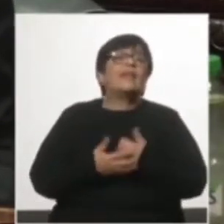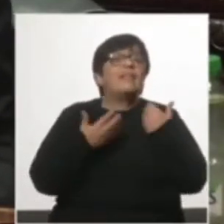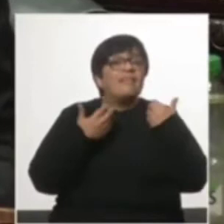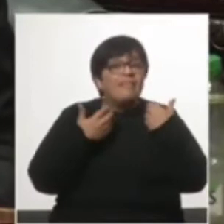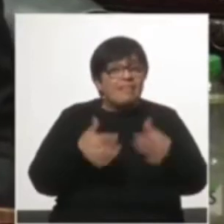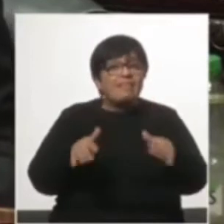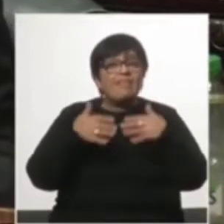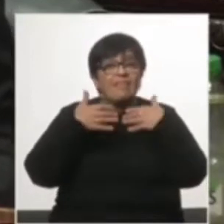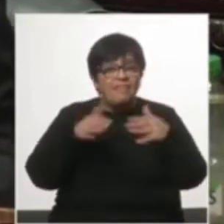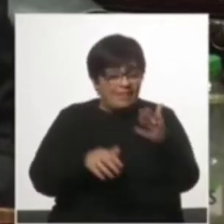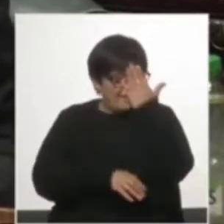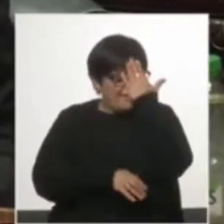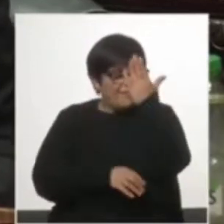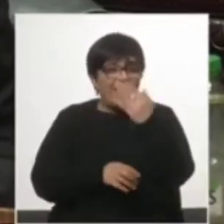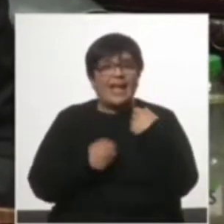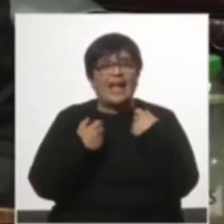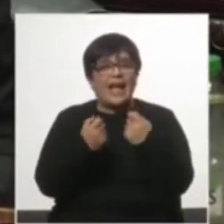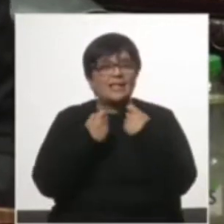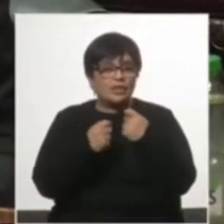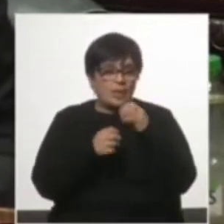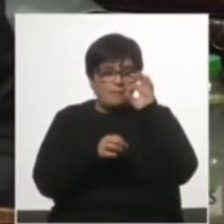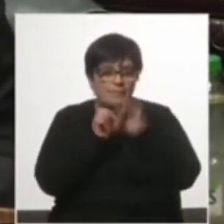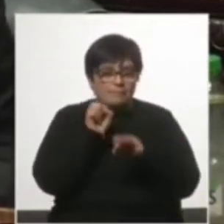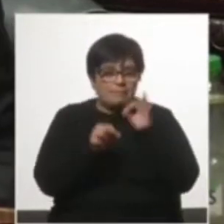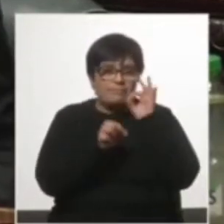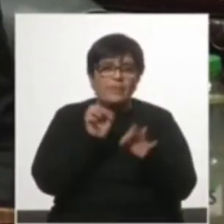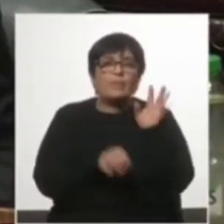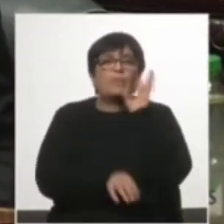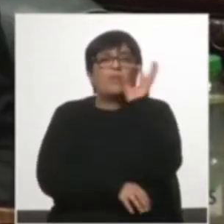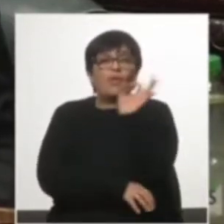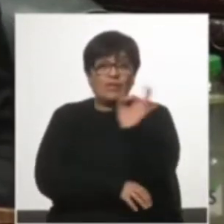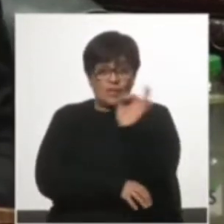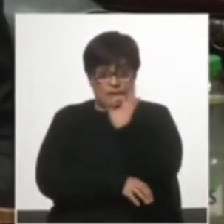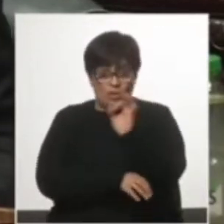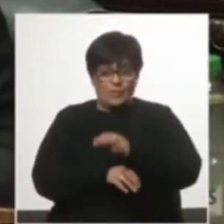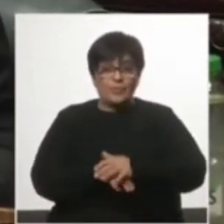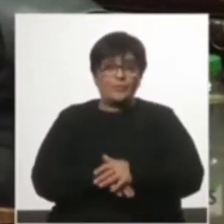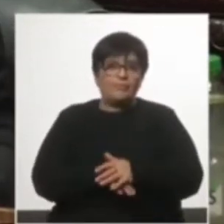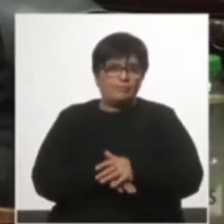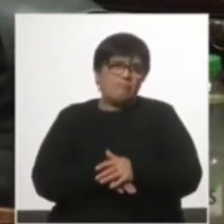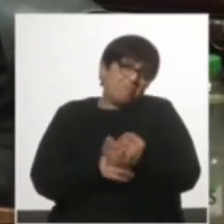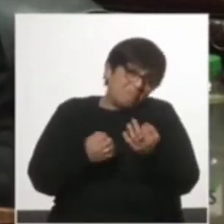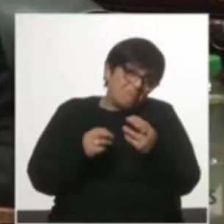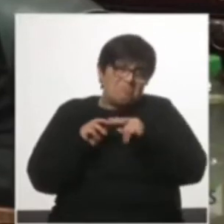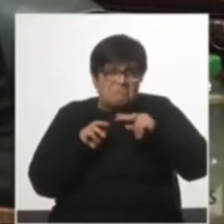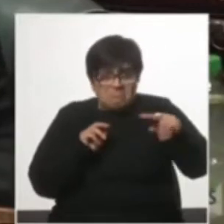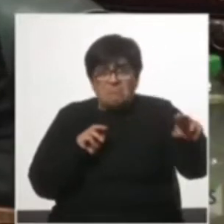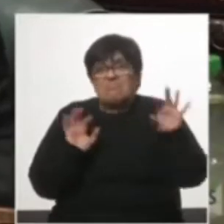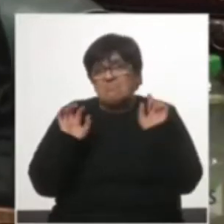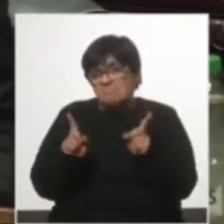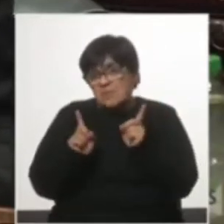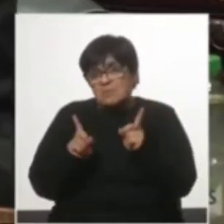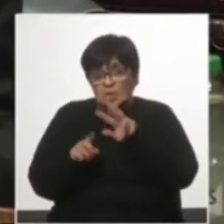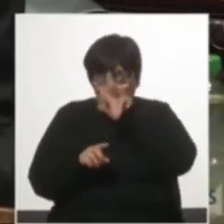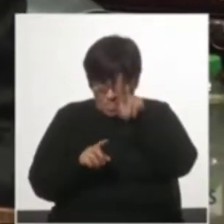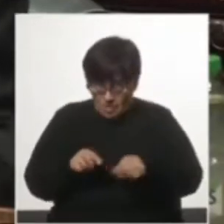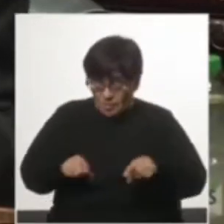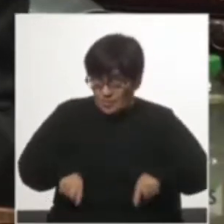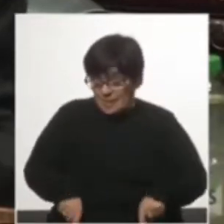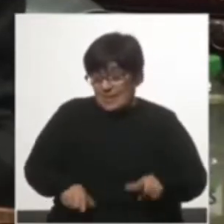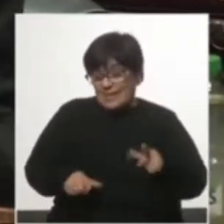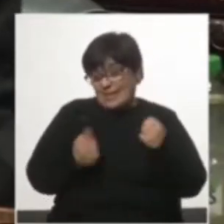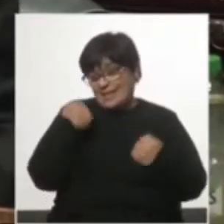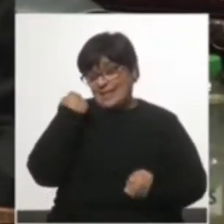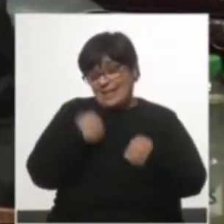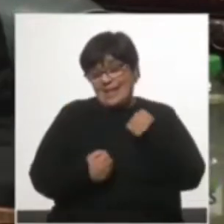permite afrontar estos gastos de corto plazo transitorios, sustentables, como bien dice la señora ministra, que para nosotros